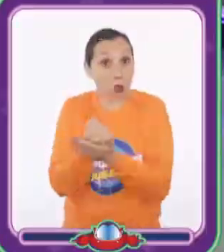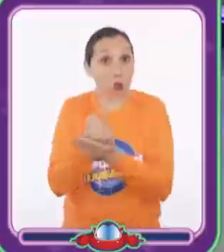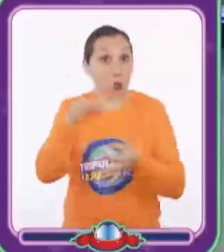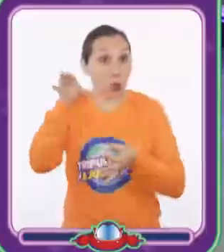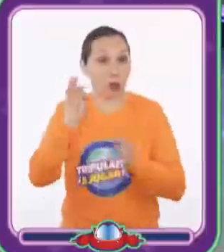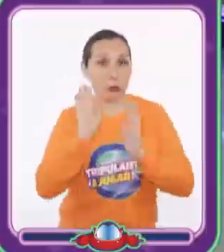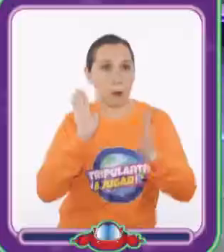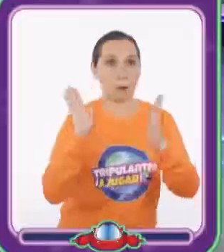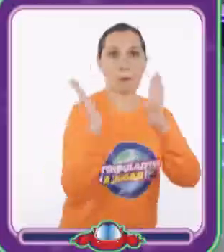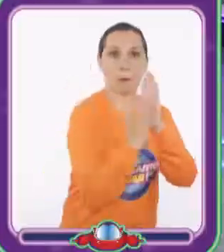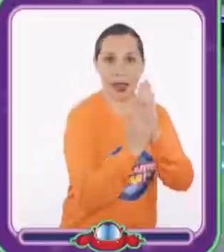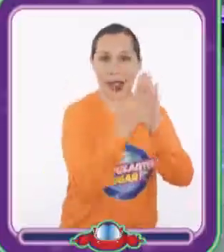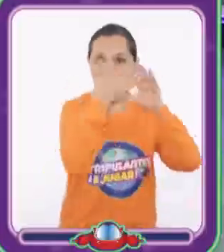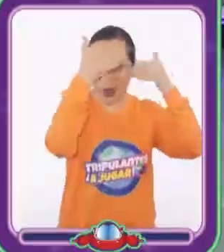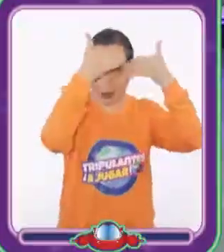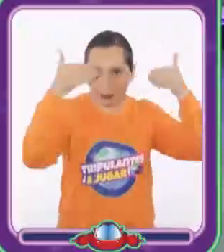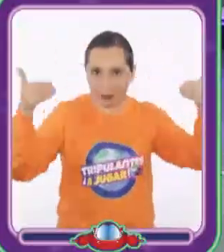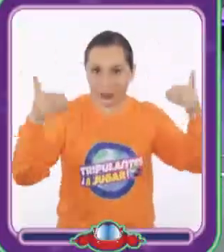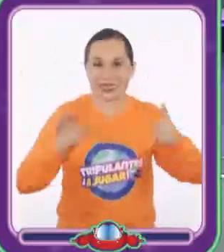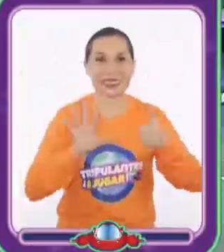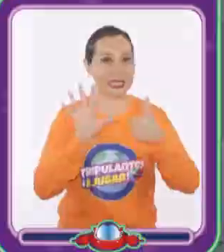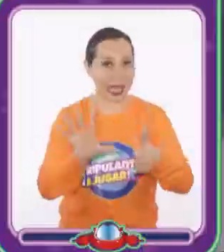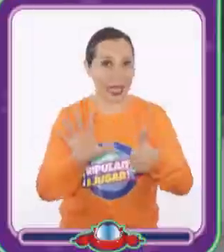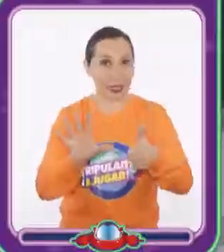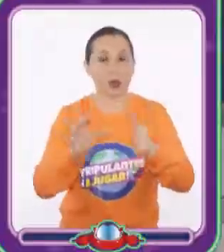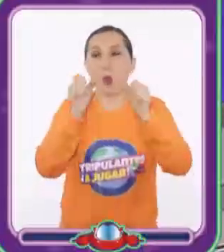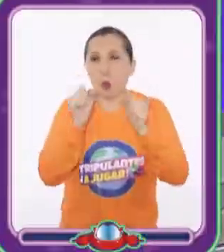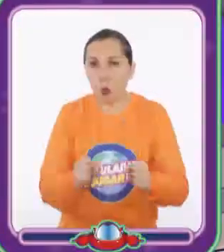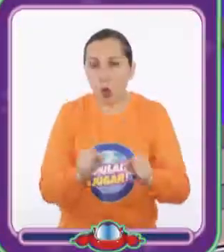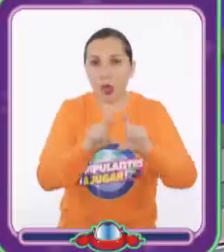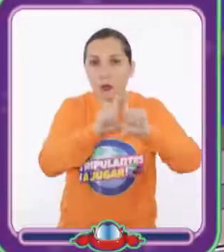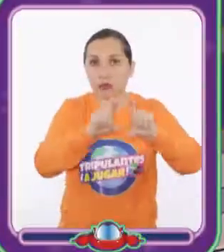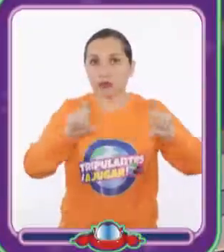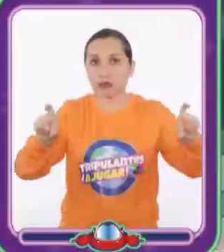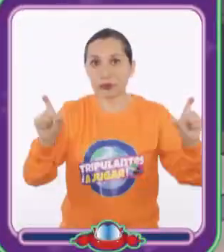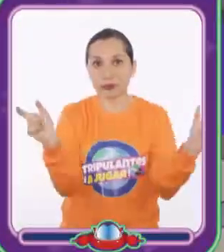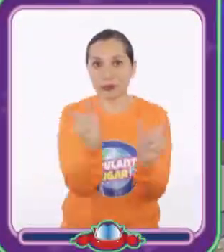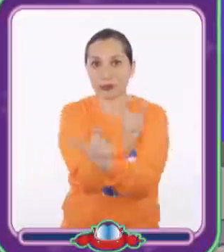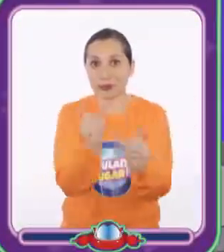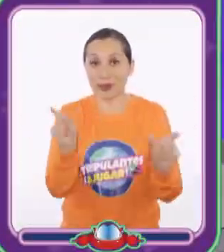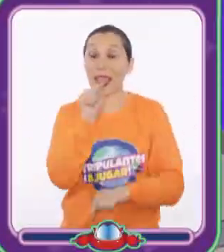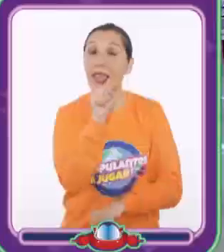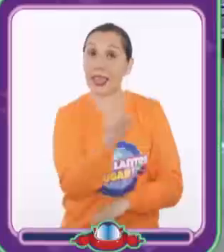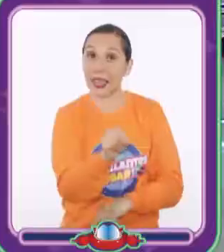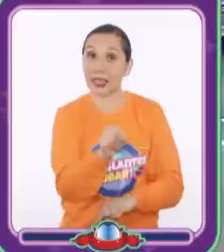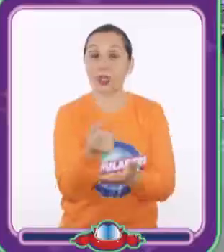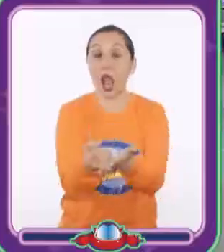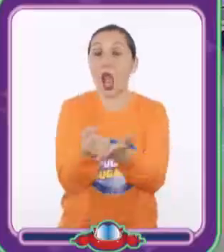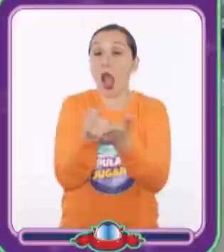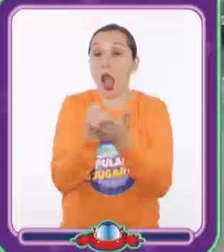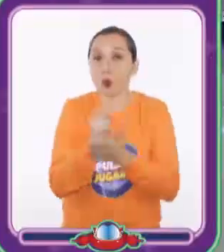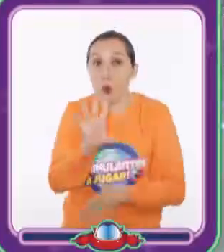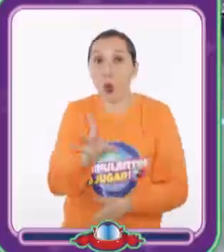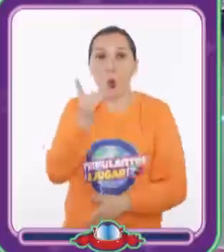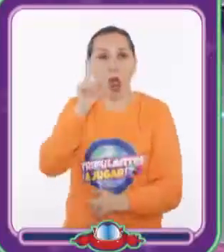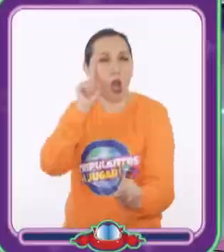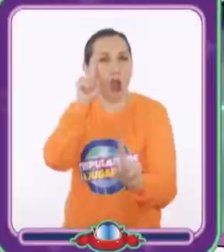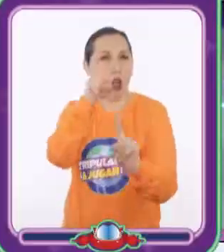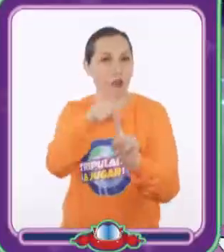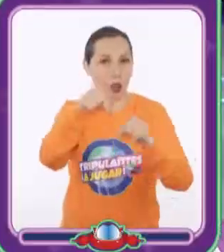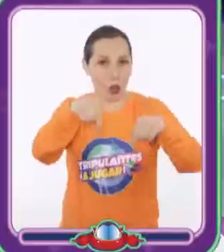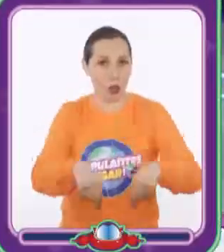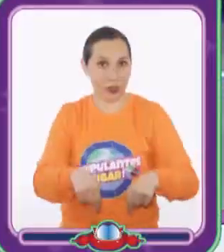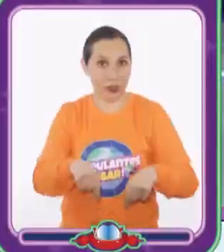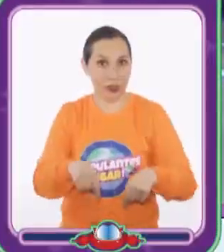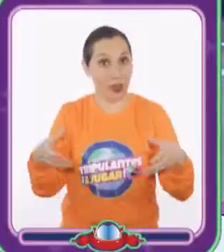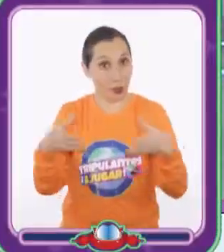traer a la pizarra, pegarla y juntar las 6. Y así podremos formar una oración. Esa oración nos ayudará a descubrir la misión del día de